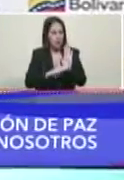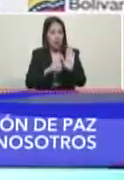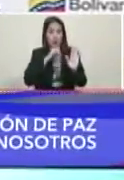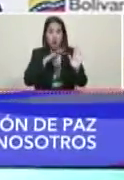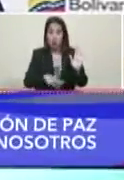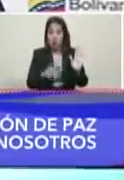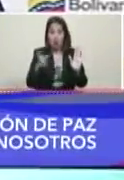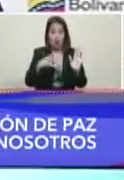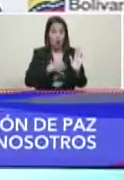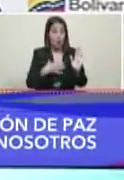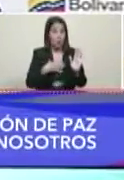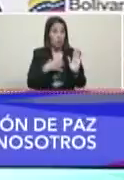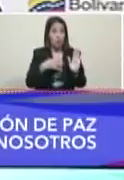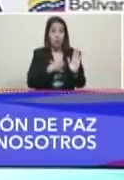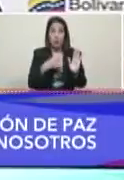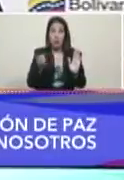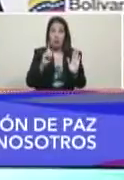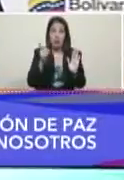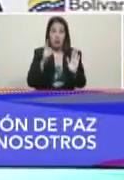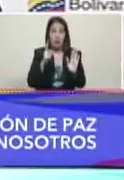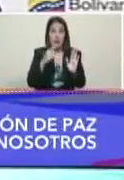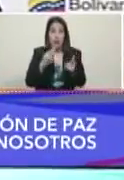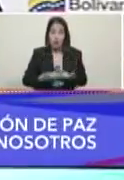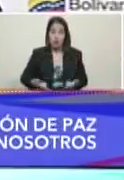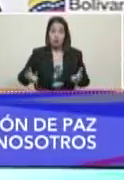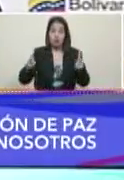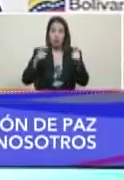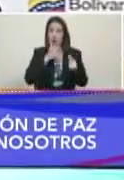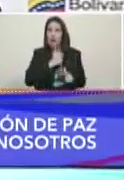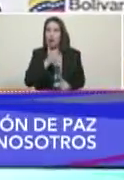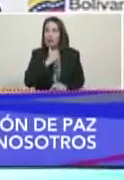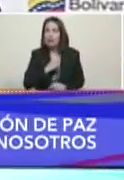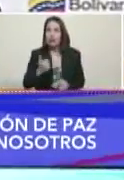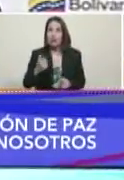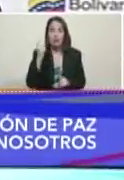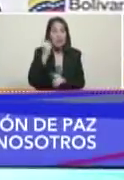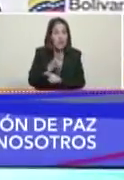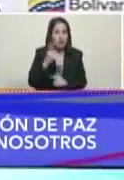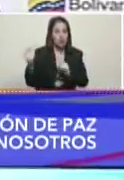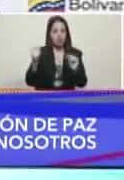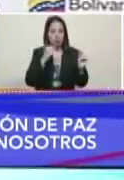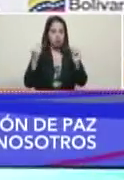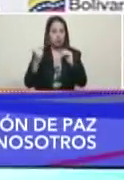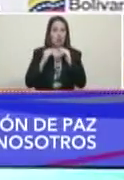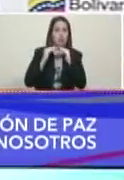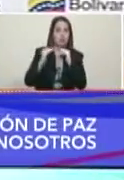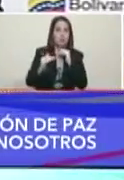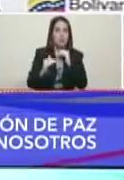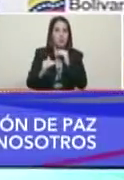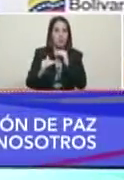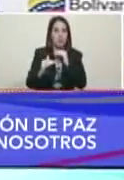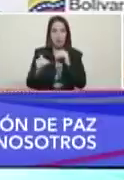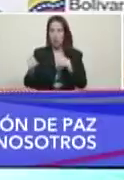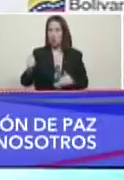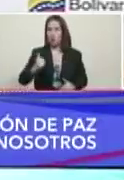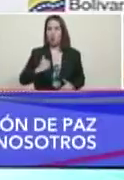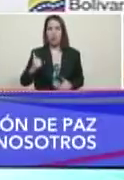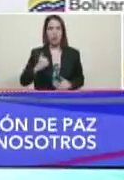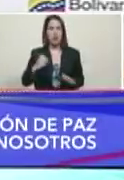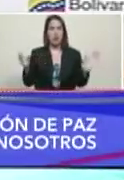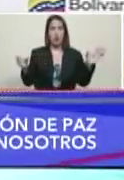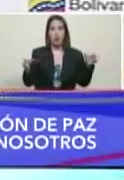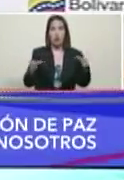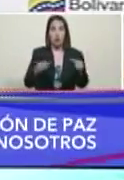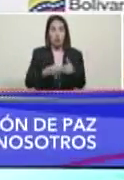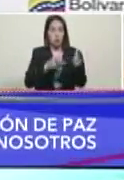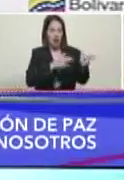permitir, de no tolerar, de combatir, neutralizar cualquier grupo